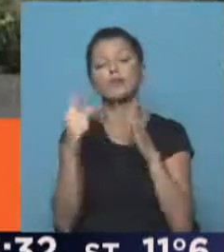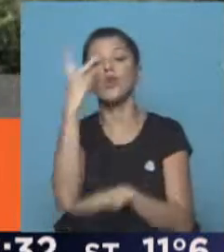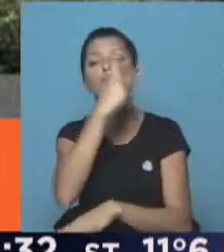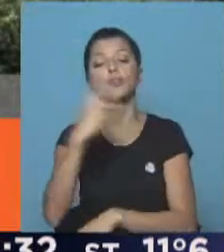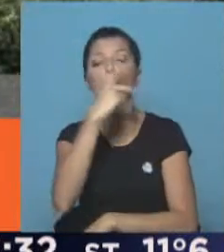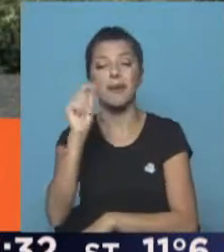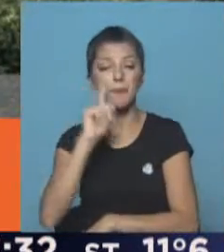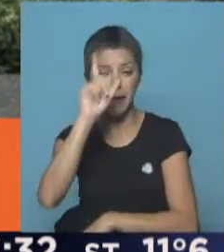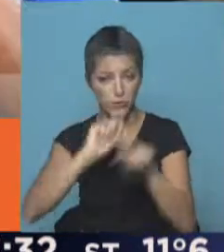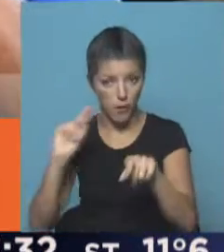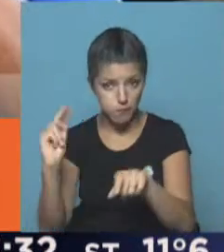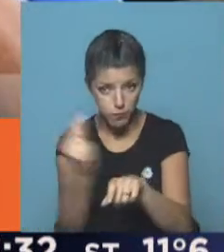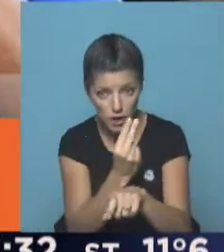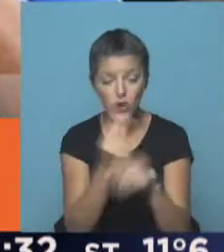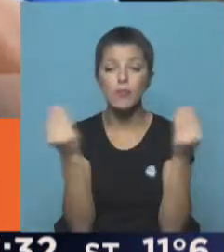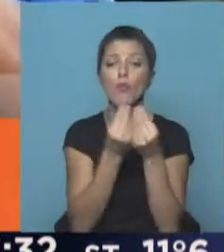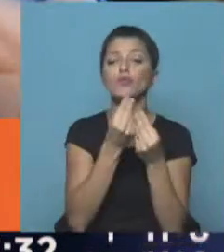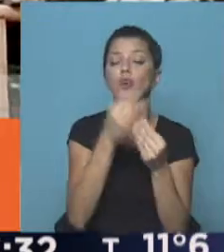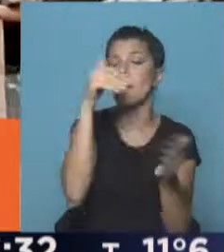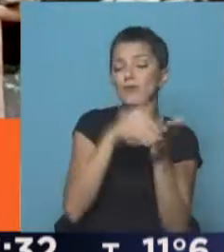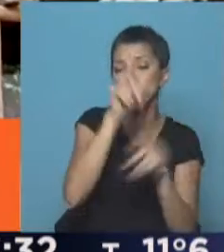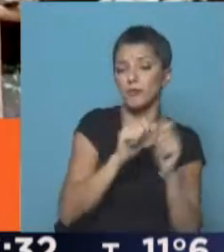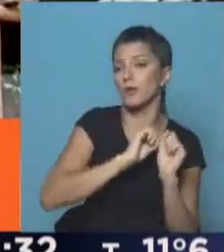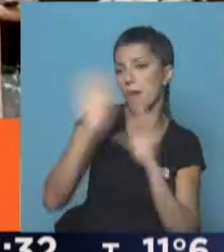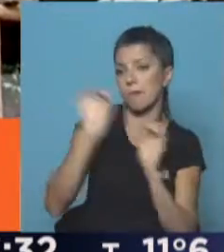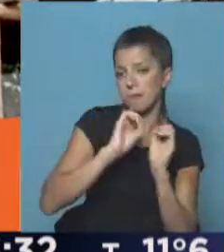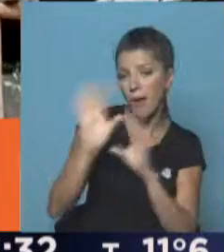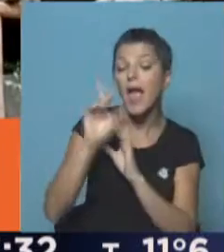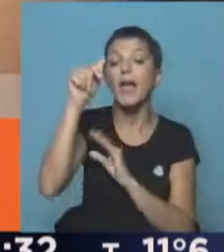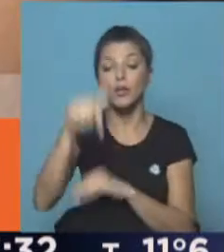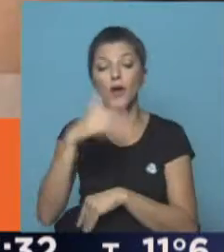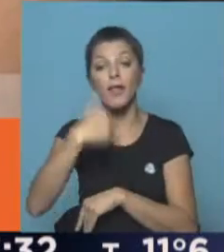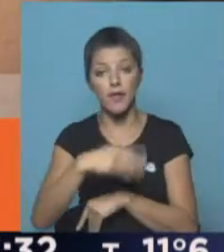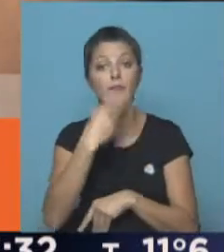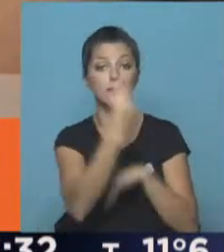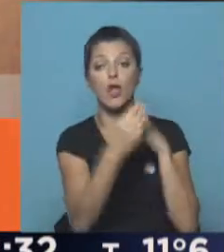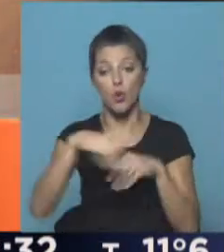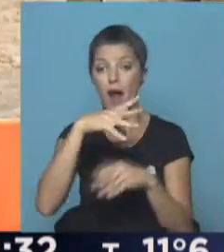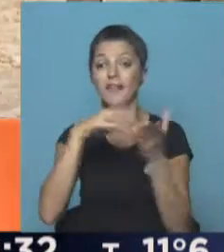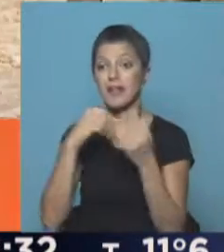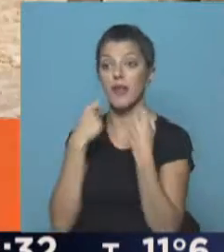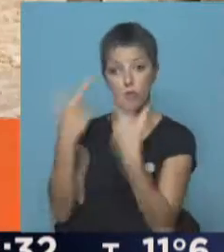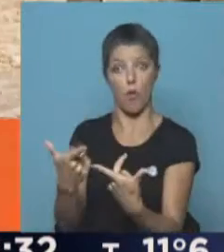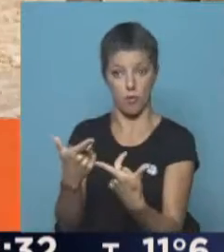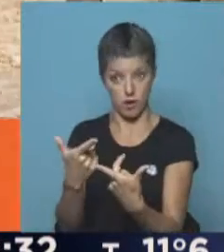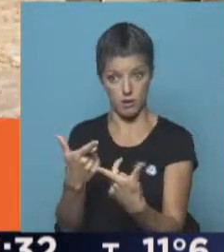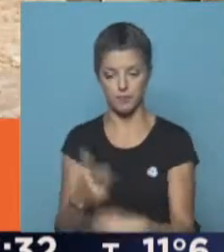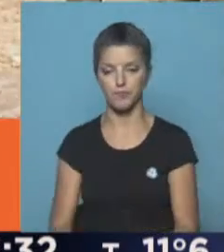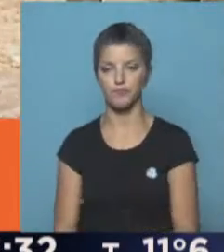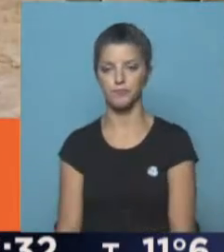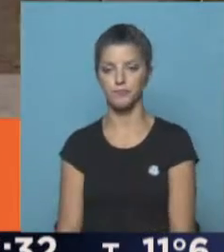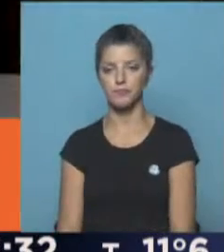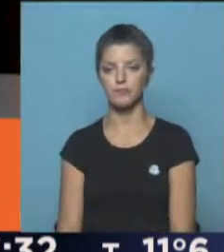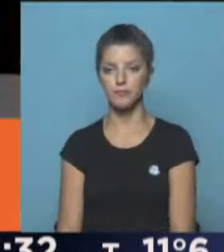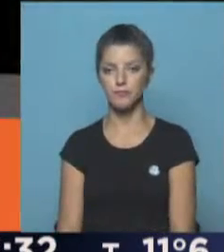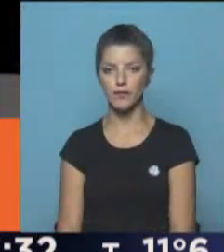220.000 víctimas fatales y millones de desplazados internos, a los que se debe reubicar y restituir sus tierras.